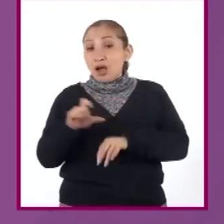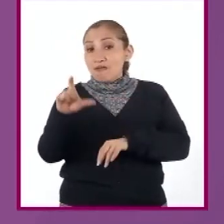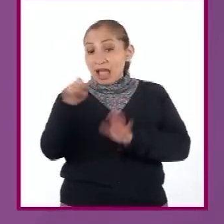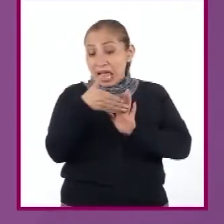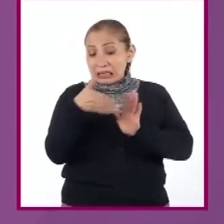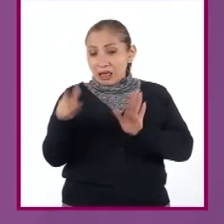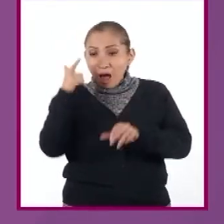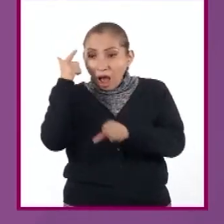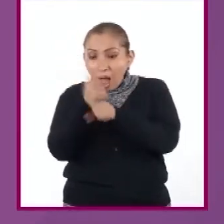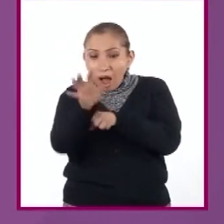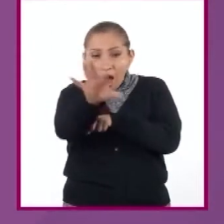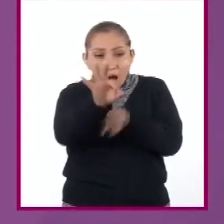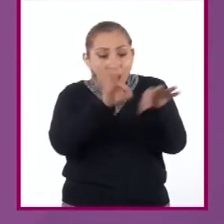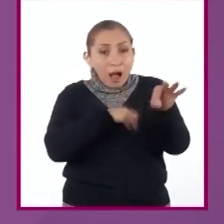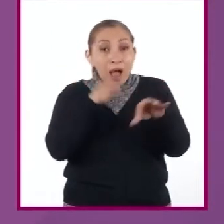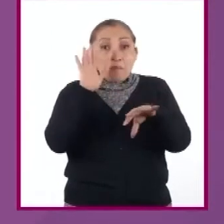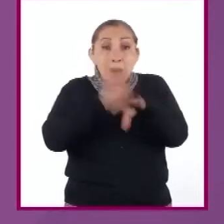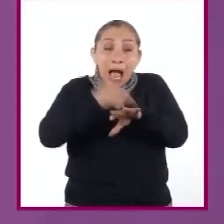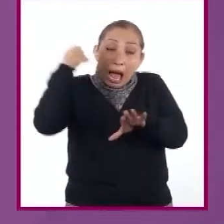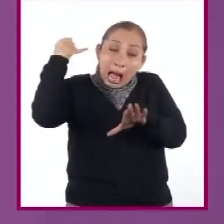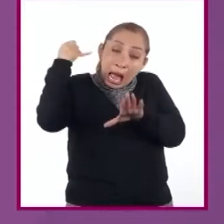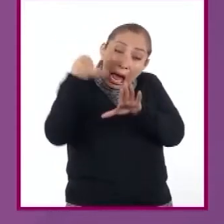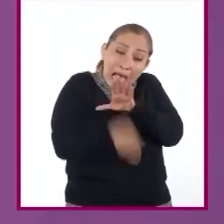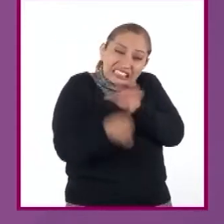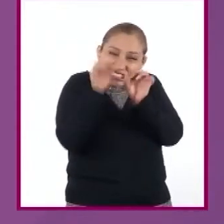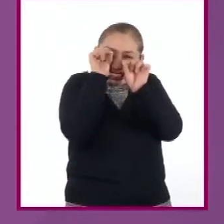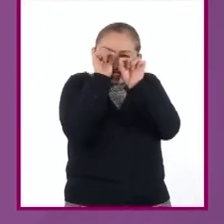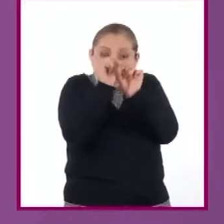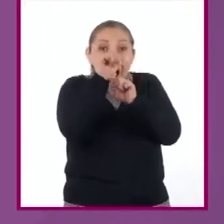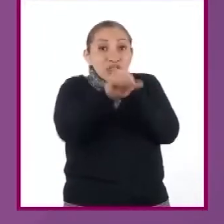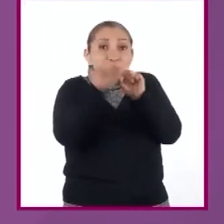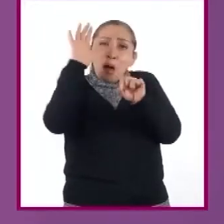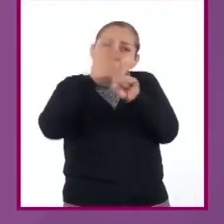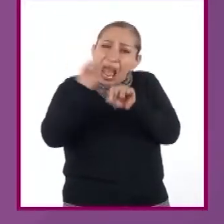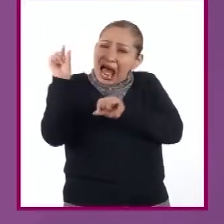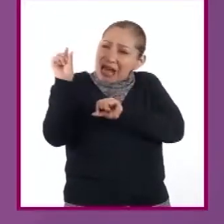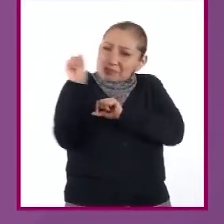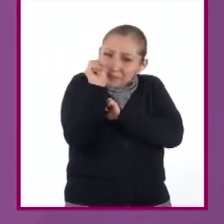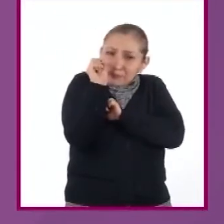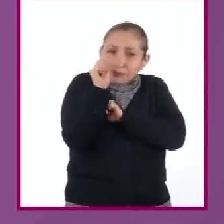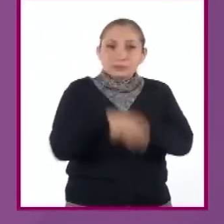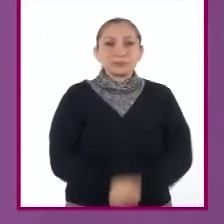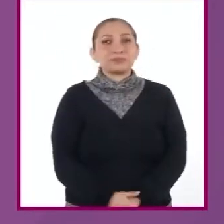han descubierto muchas partículas más pequeñas que un átomo.